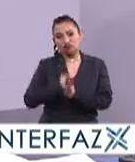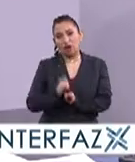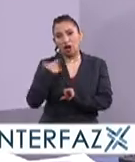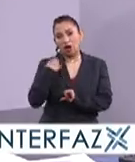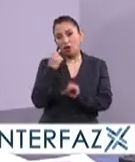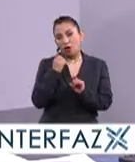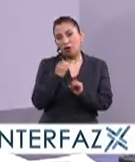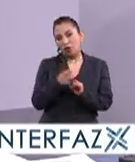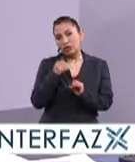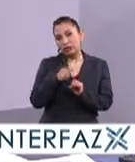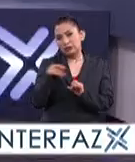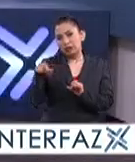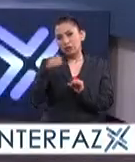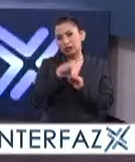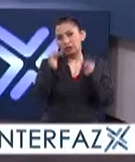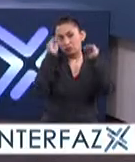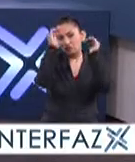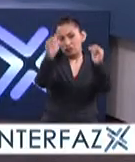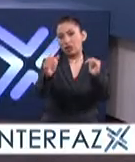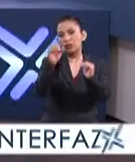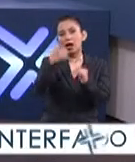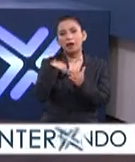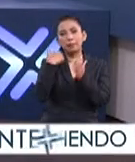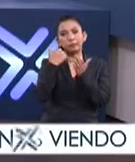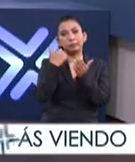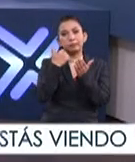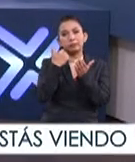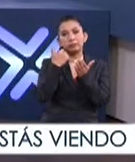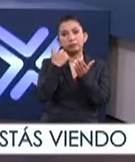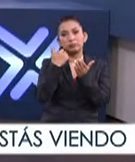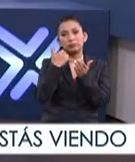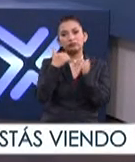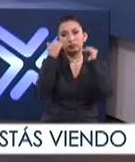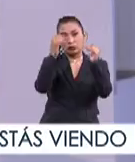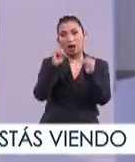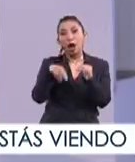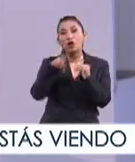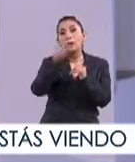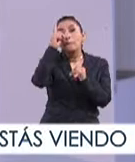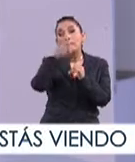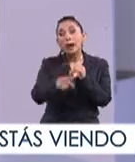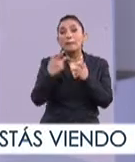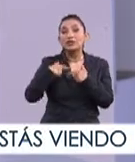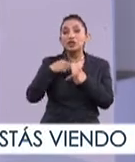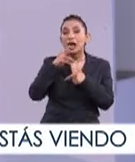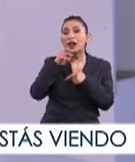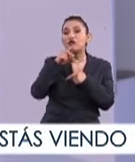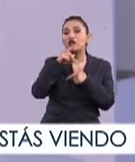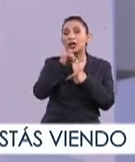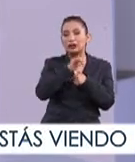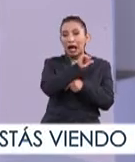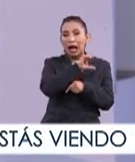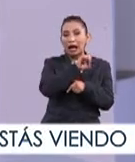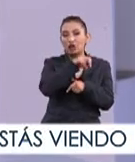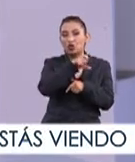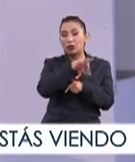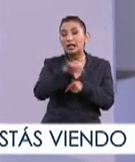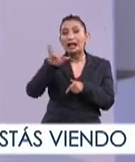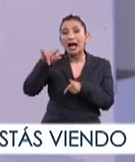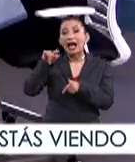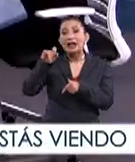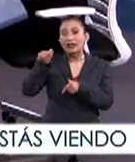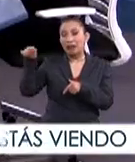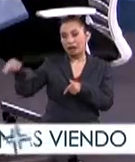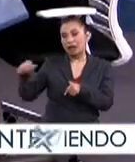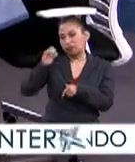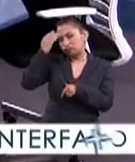información pública de la Oficina del Alto Comisionado de las Naciones Unidas para los Refugiados, la ACNUR, y también con Janet Moreno, ella